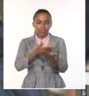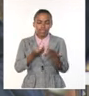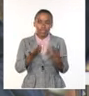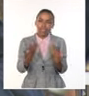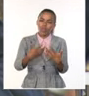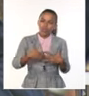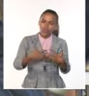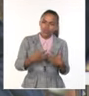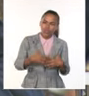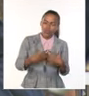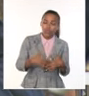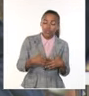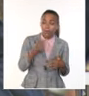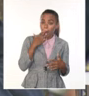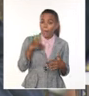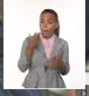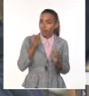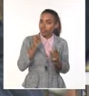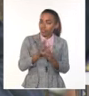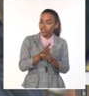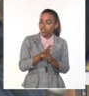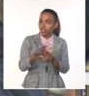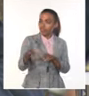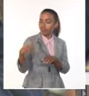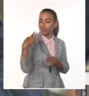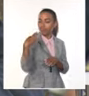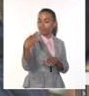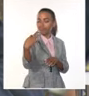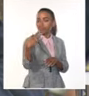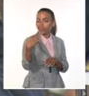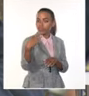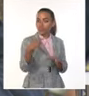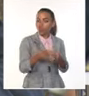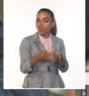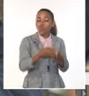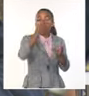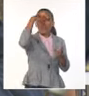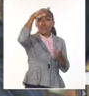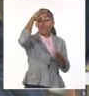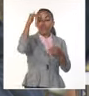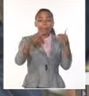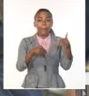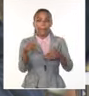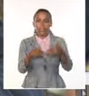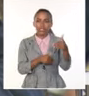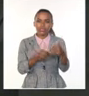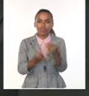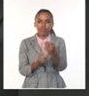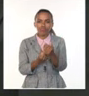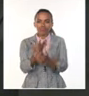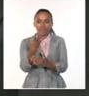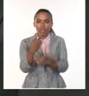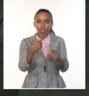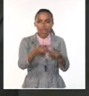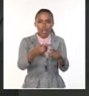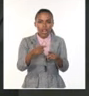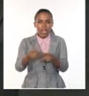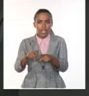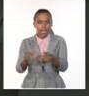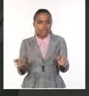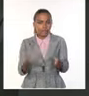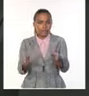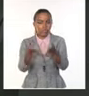partir de la invitación recibida para que compañías cubanas participen en la creación de instrumentos de desarrollo de producciones